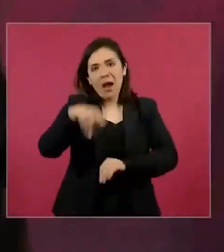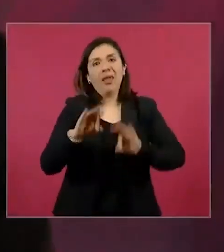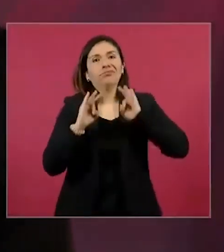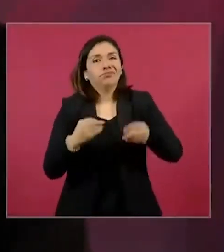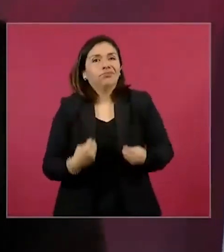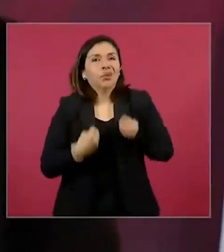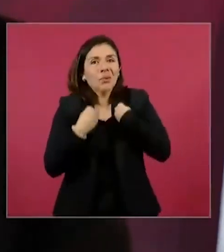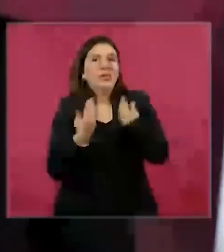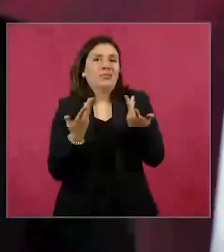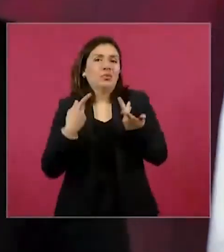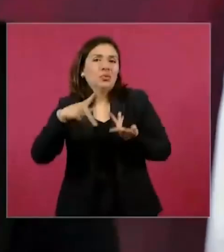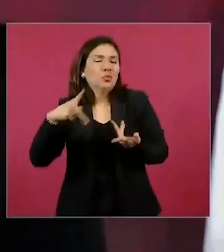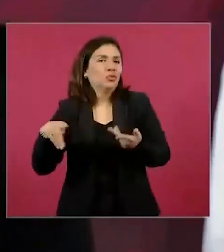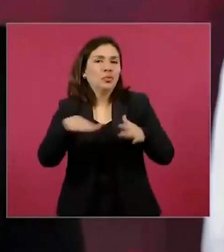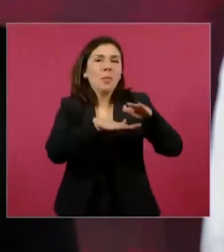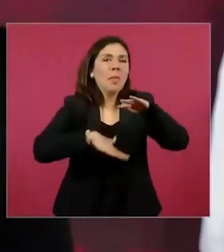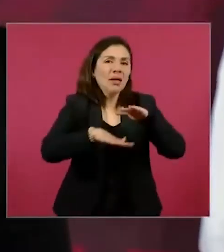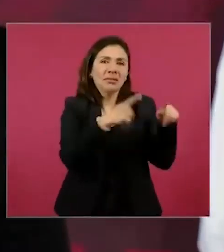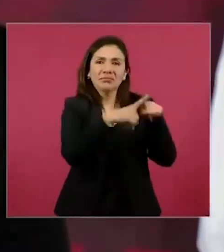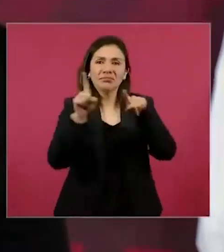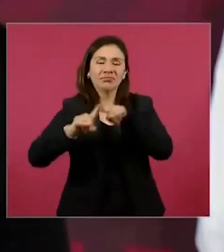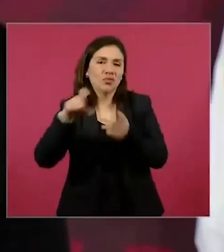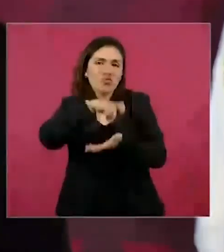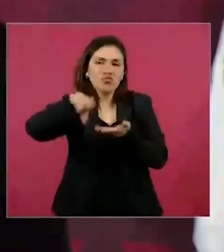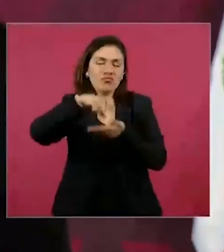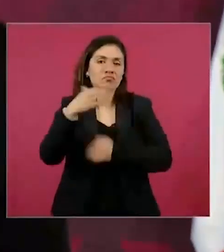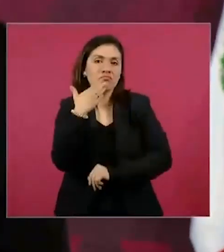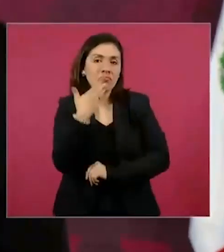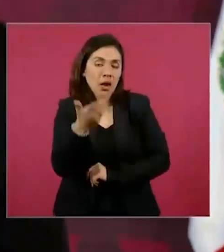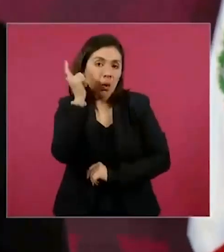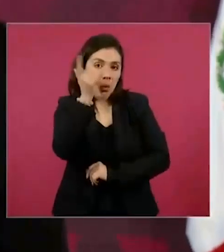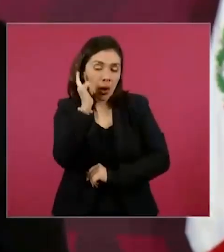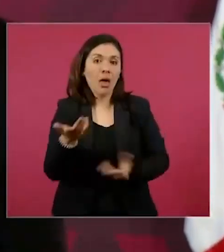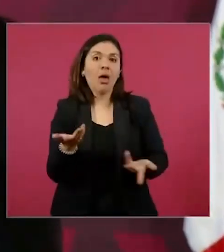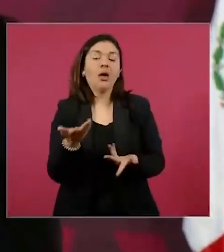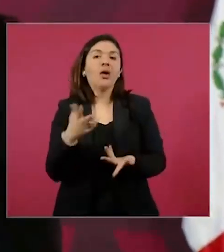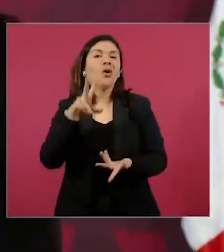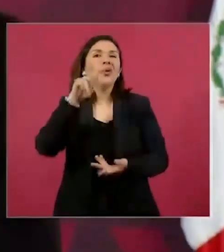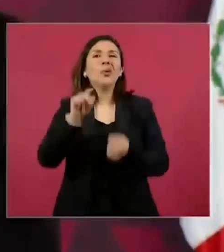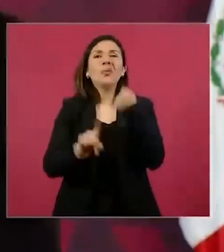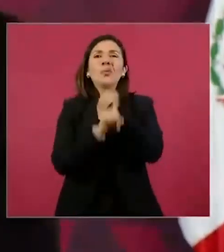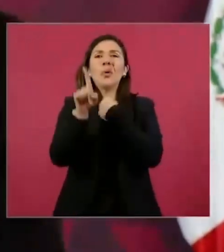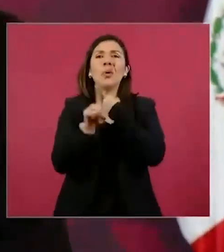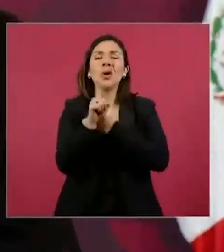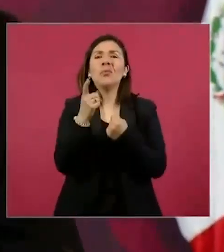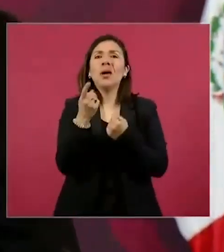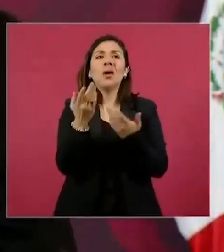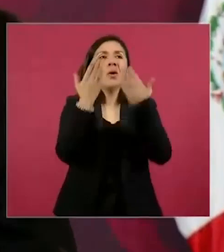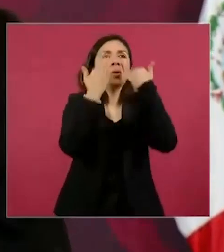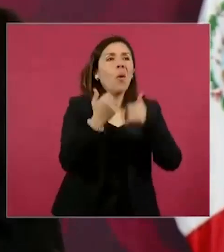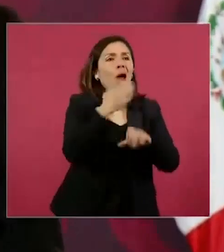necesidades básicas, que no haya crisis de consumo,